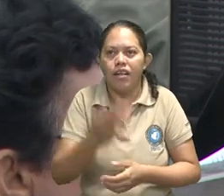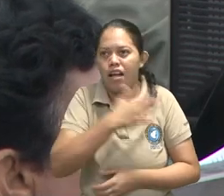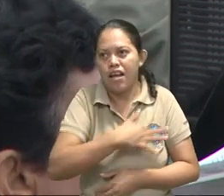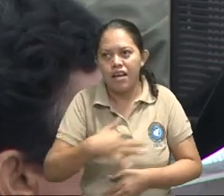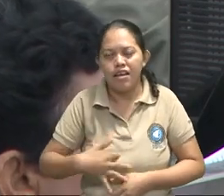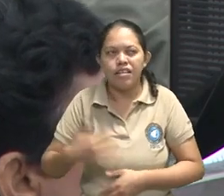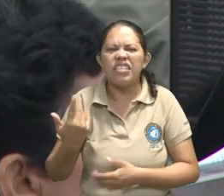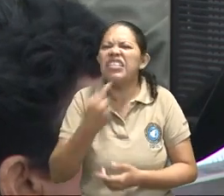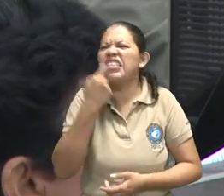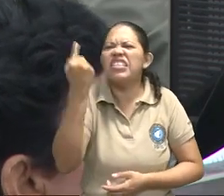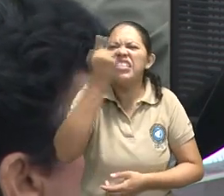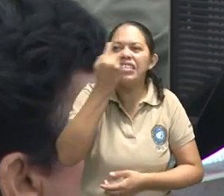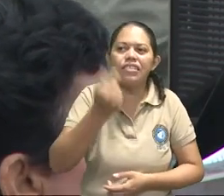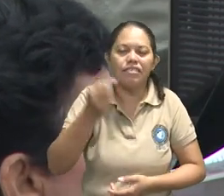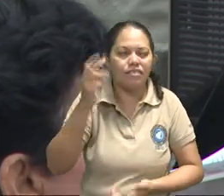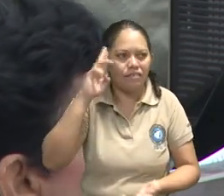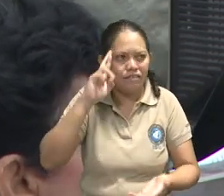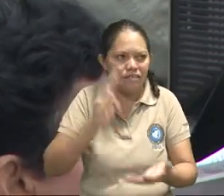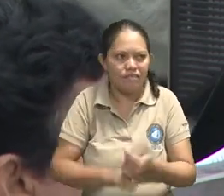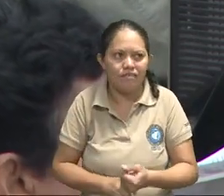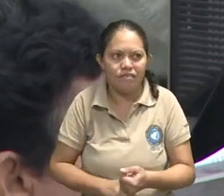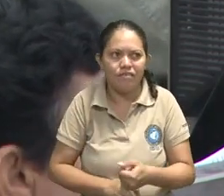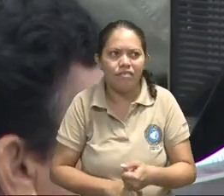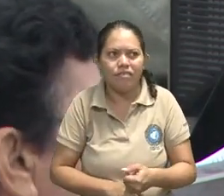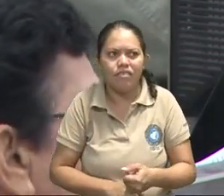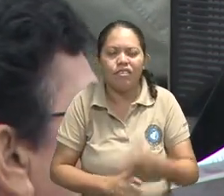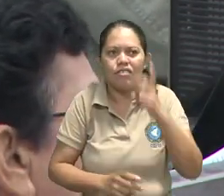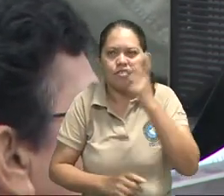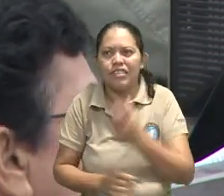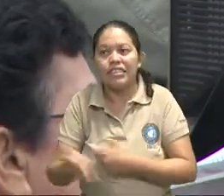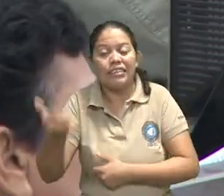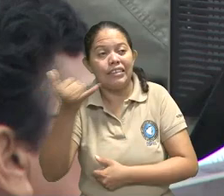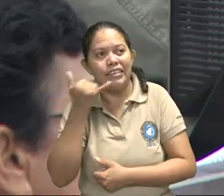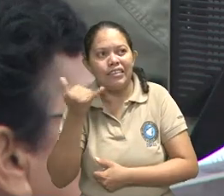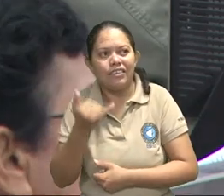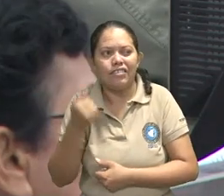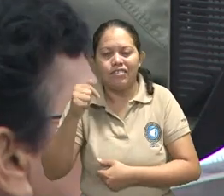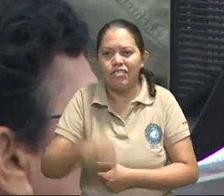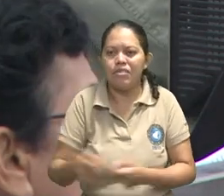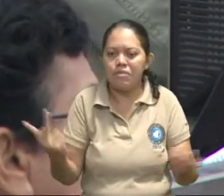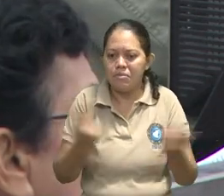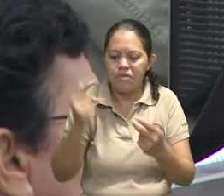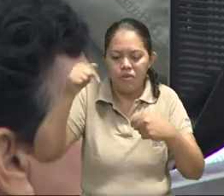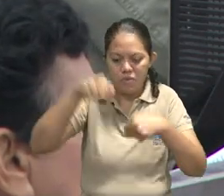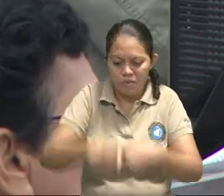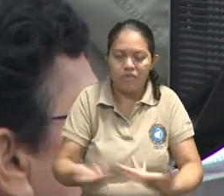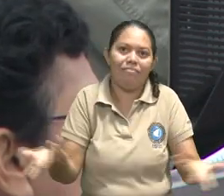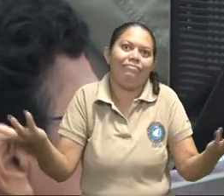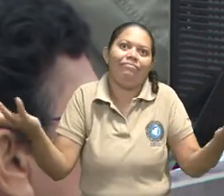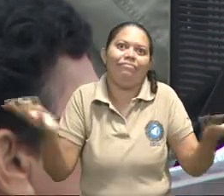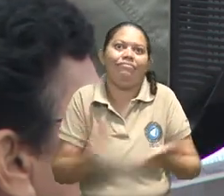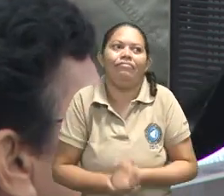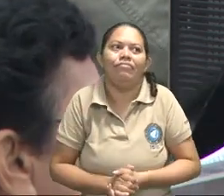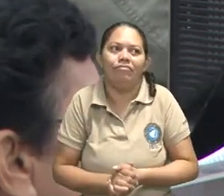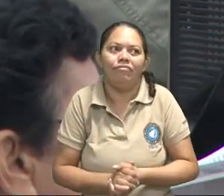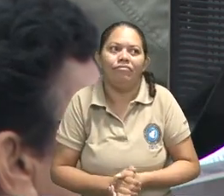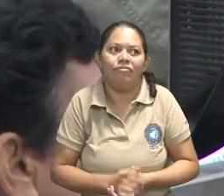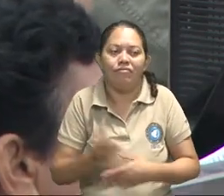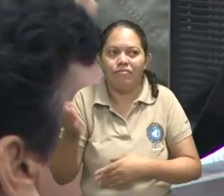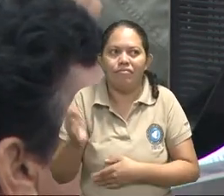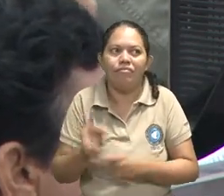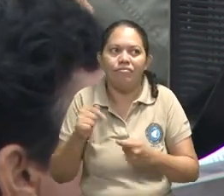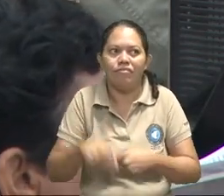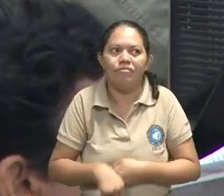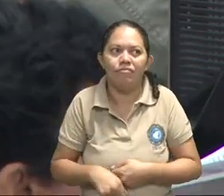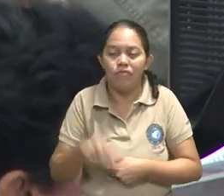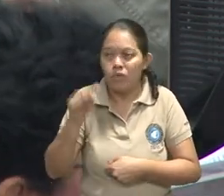20 años, ¿quién se iba a imaginar que semejante cosa la estuviéramos viviendo ahora? Igual ahorita